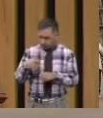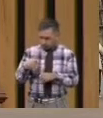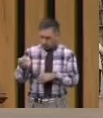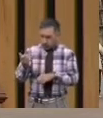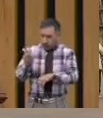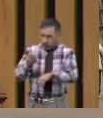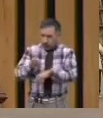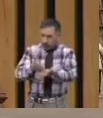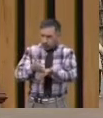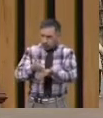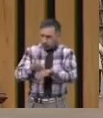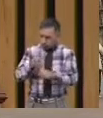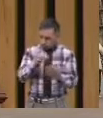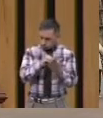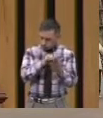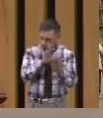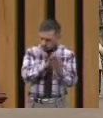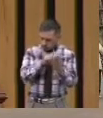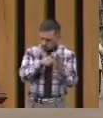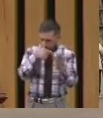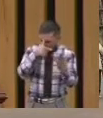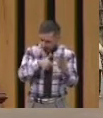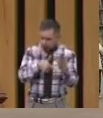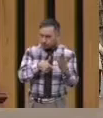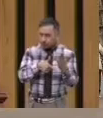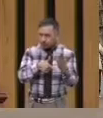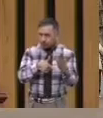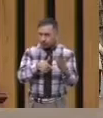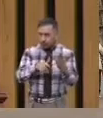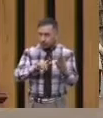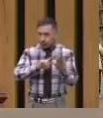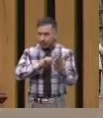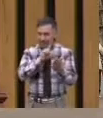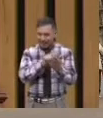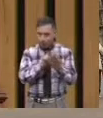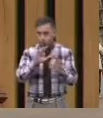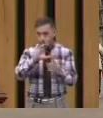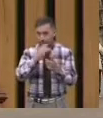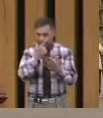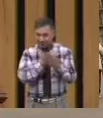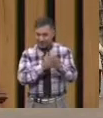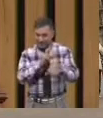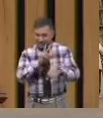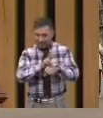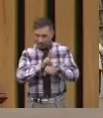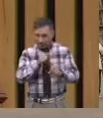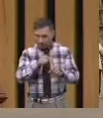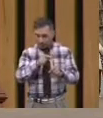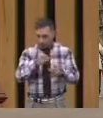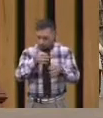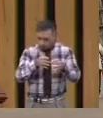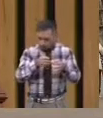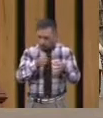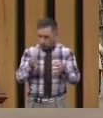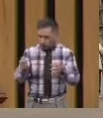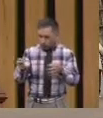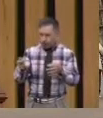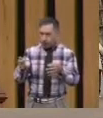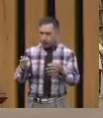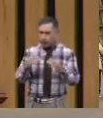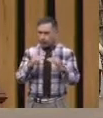aparte de los bienes jurídicos propios de la fiscalización, la equidad electoral en sí